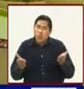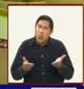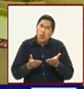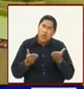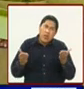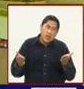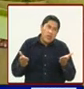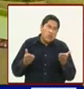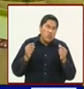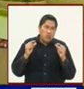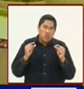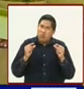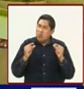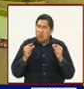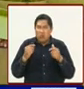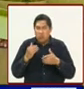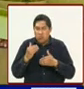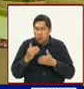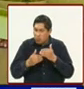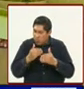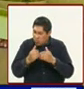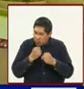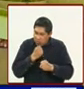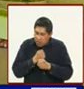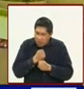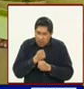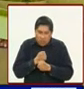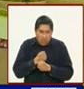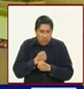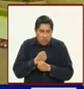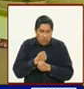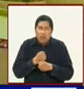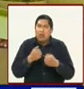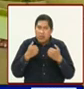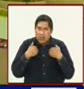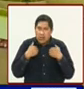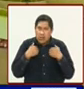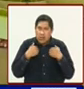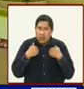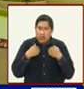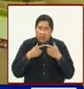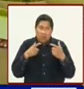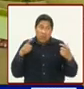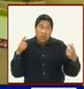provino y un poco acerca del proceso de trabajo para que tenga esa dimensión. Que